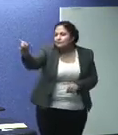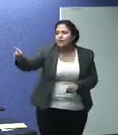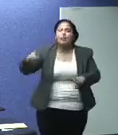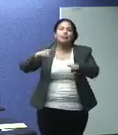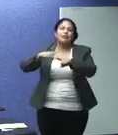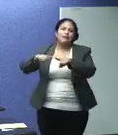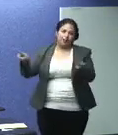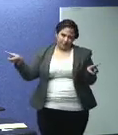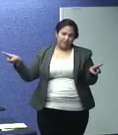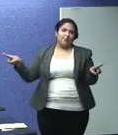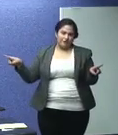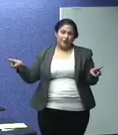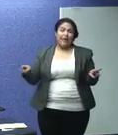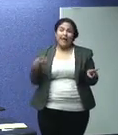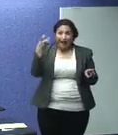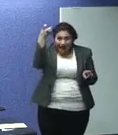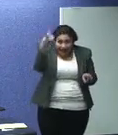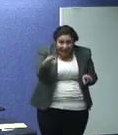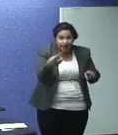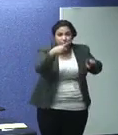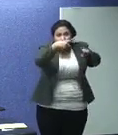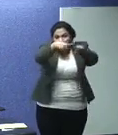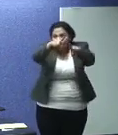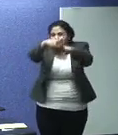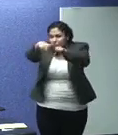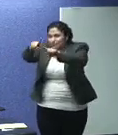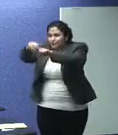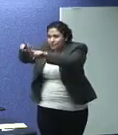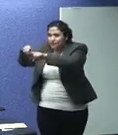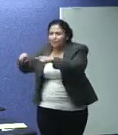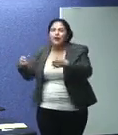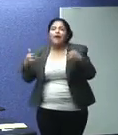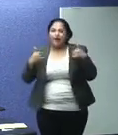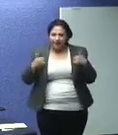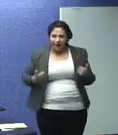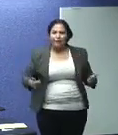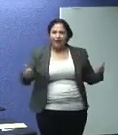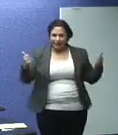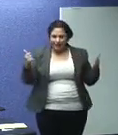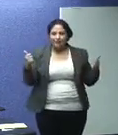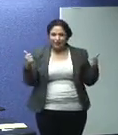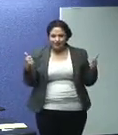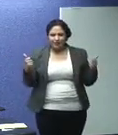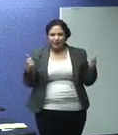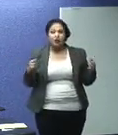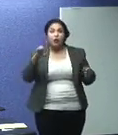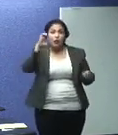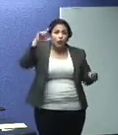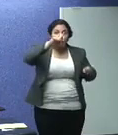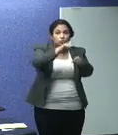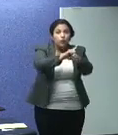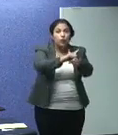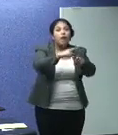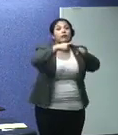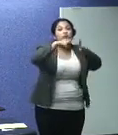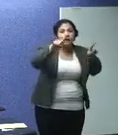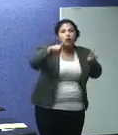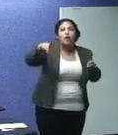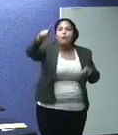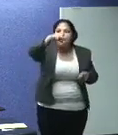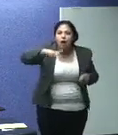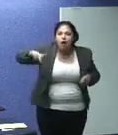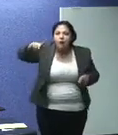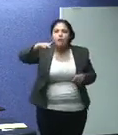Y es justo esta diversidad humana lo que nos permite tomar conciencia de una diversidad cultural, pueblos y